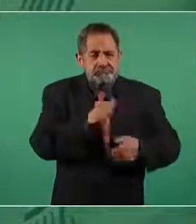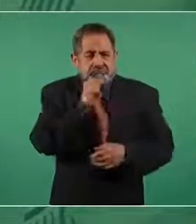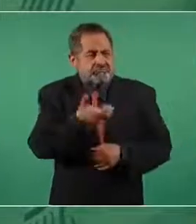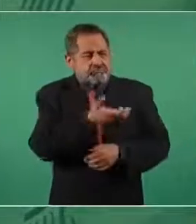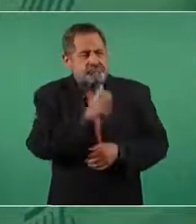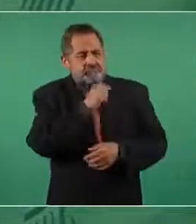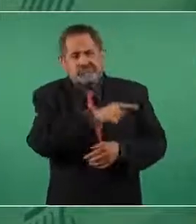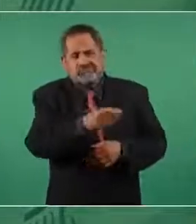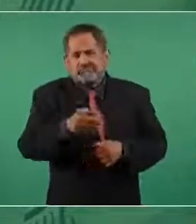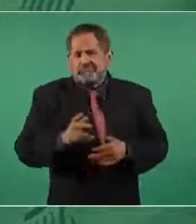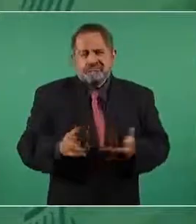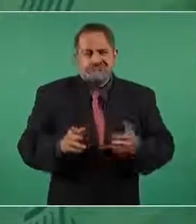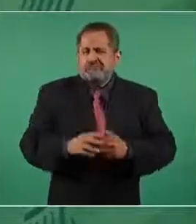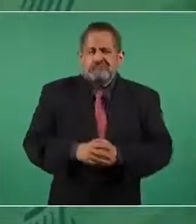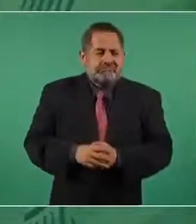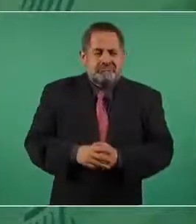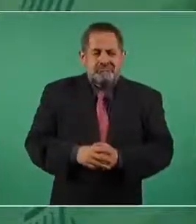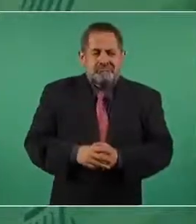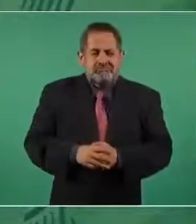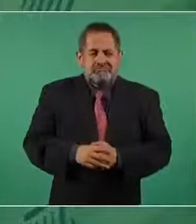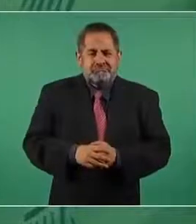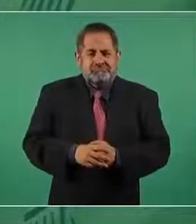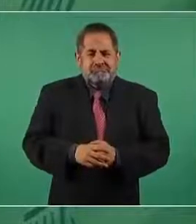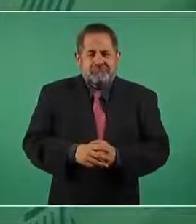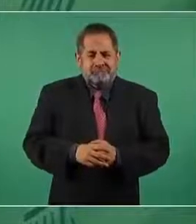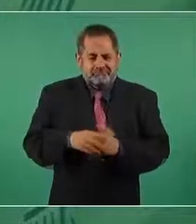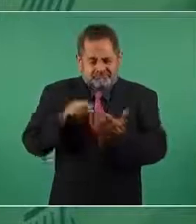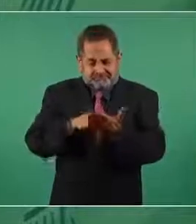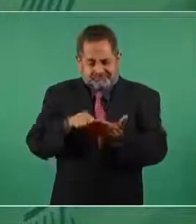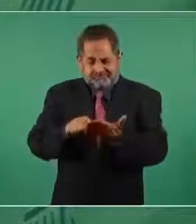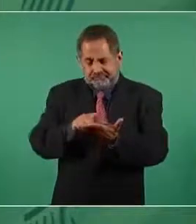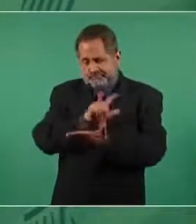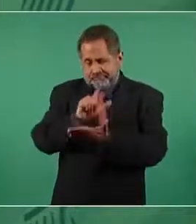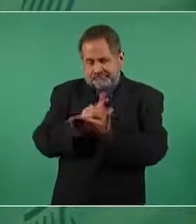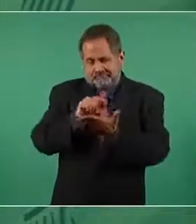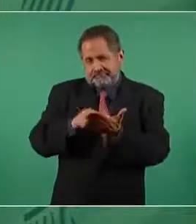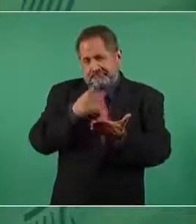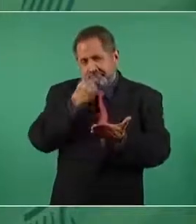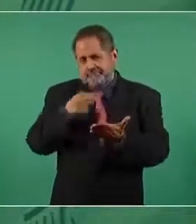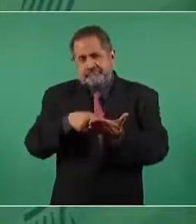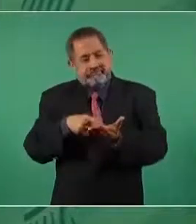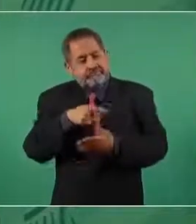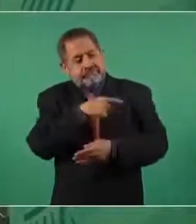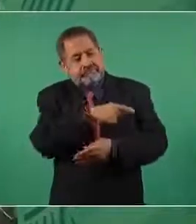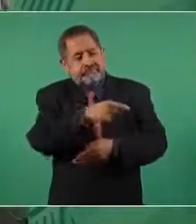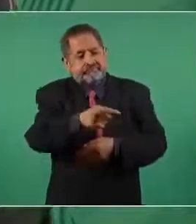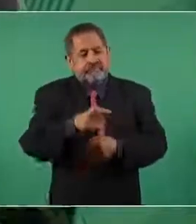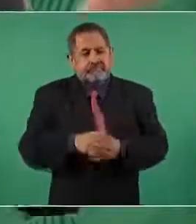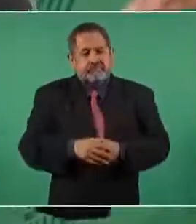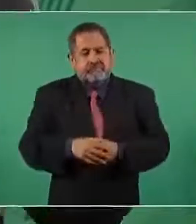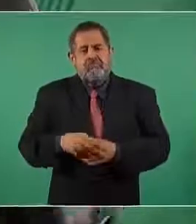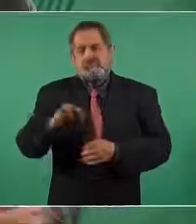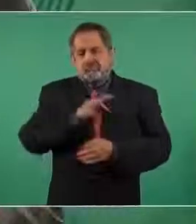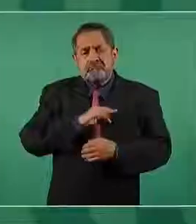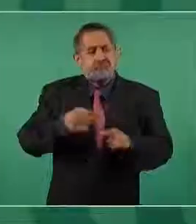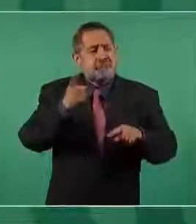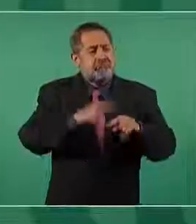Ya en términos legales, hasta se podrían